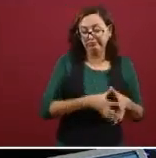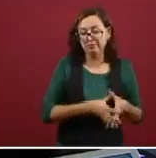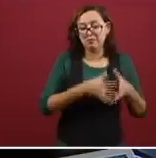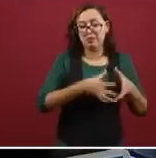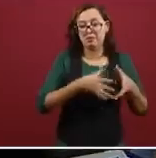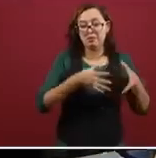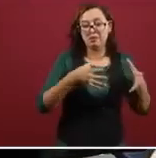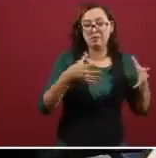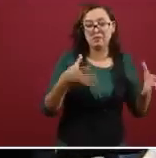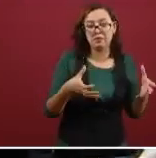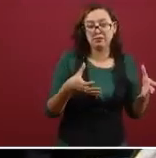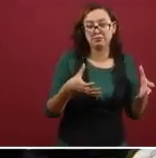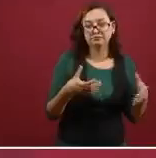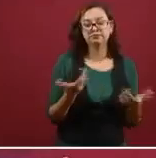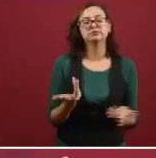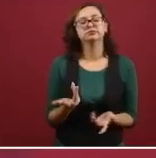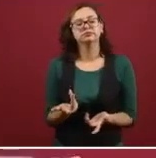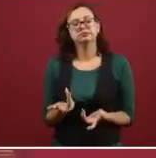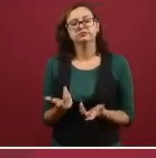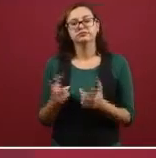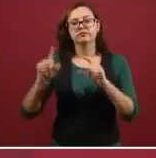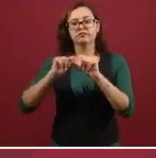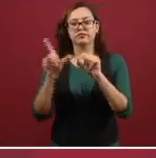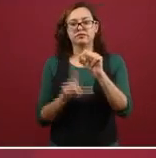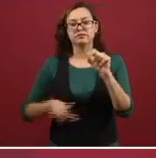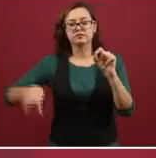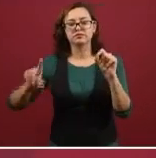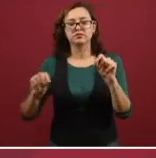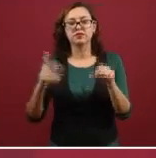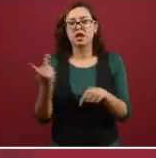En el caso del país fue